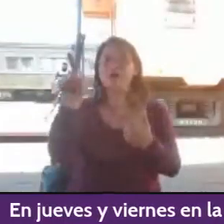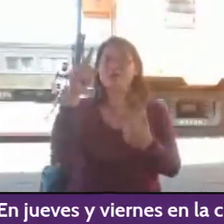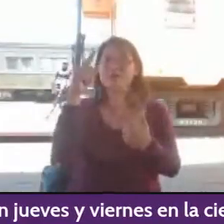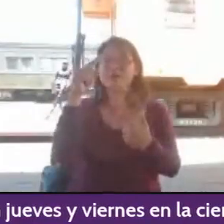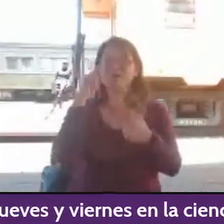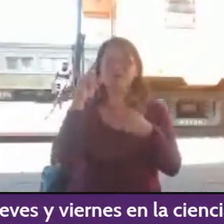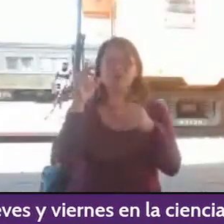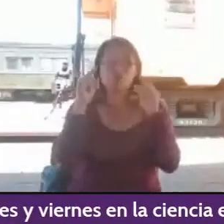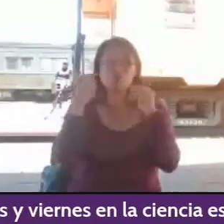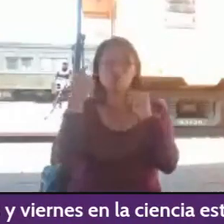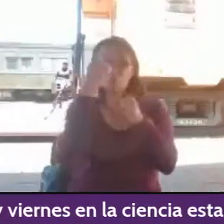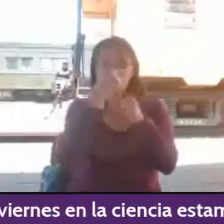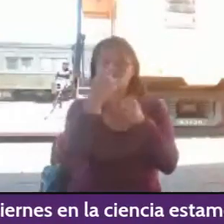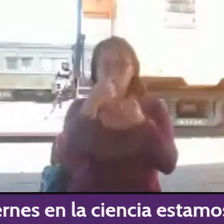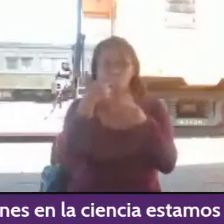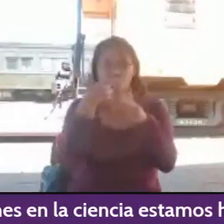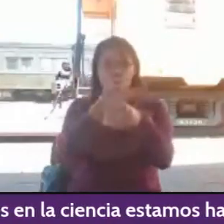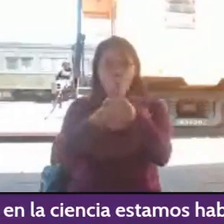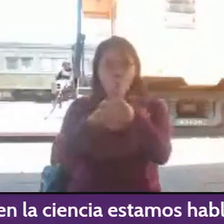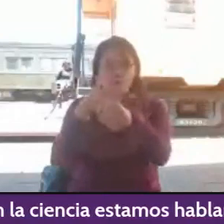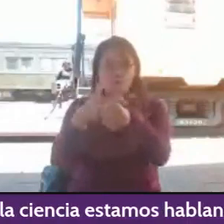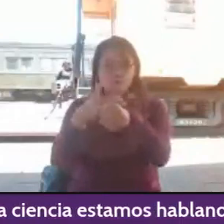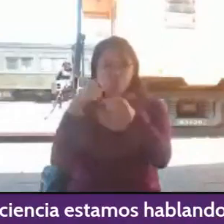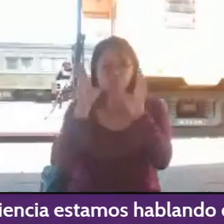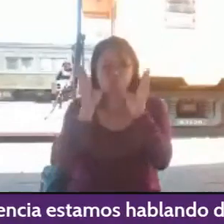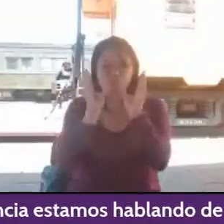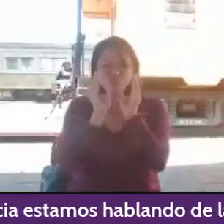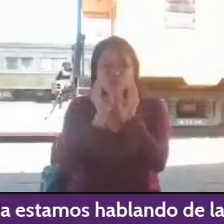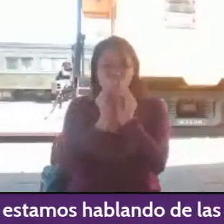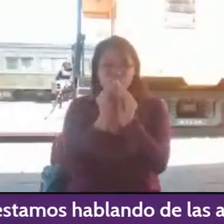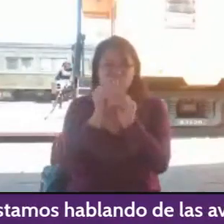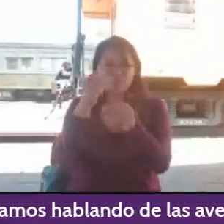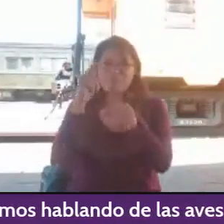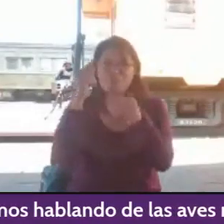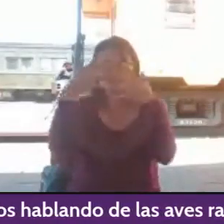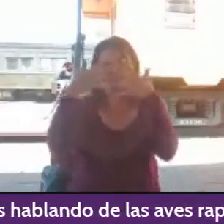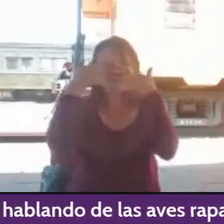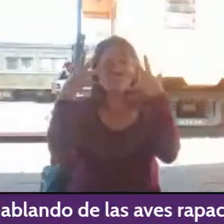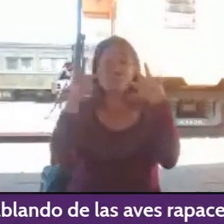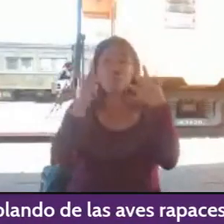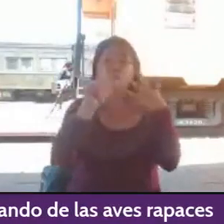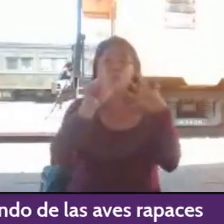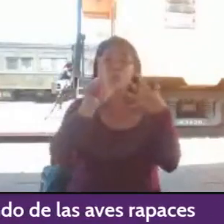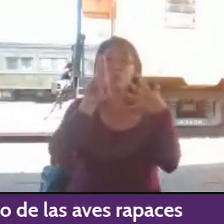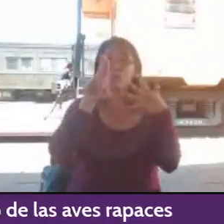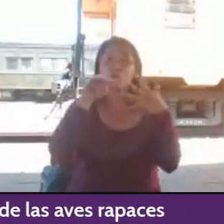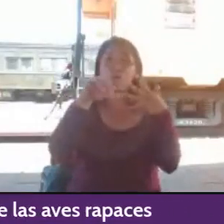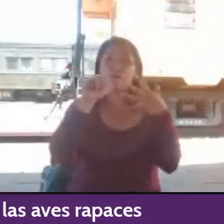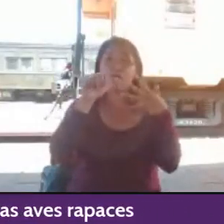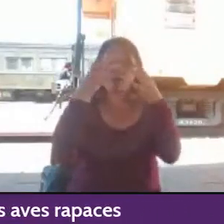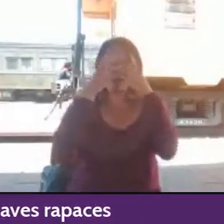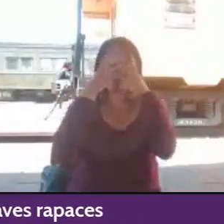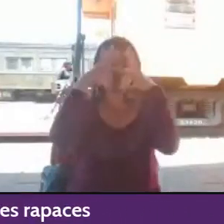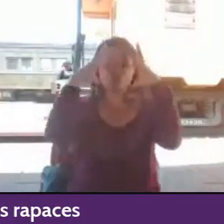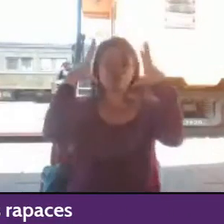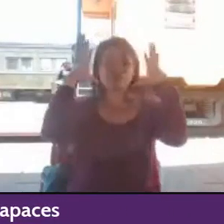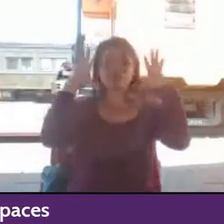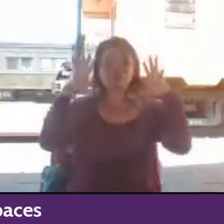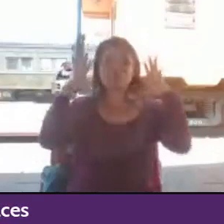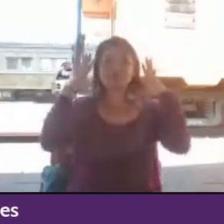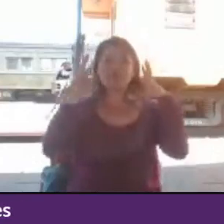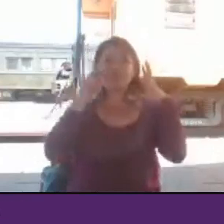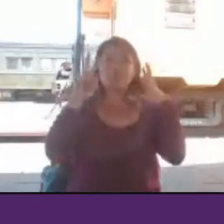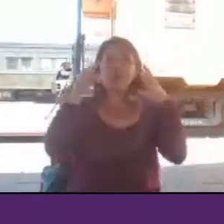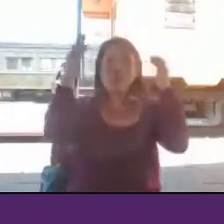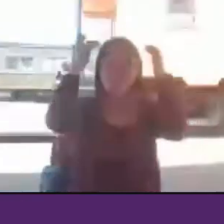muy chiquitita. ¿Sale? El plumaje nos va a dar un montonal de estructuras y les digo, la forma que se ve como un animal de cabeza grande, en